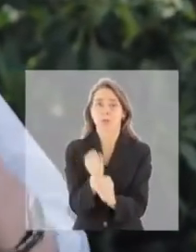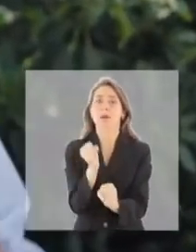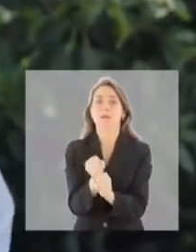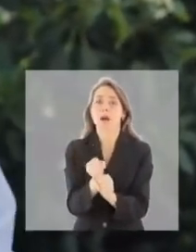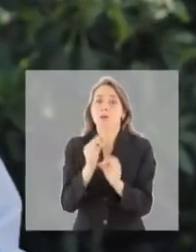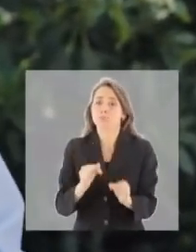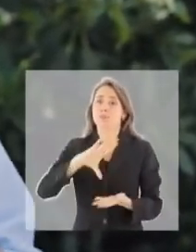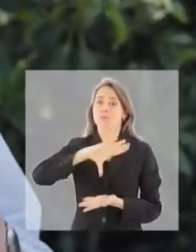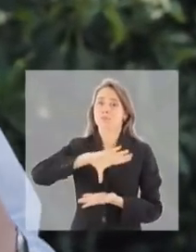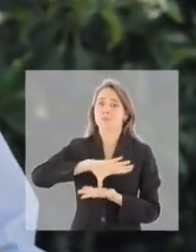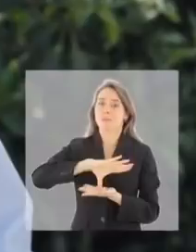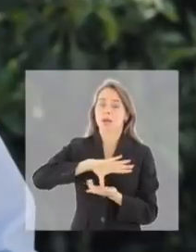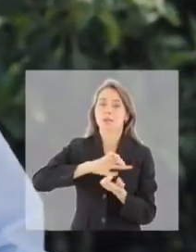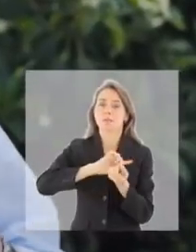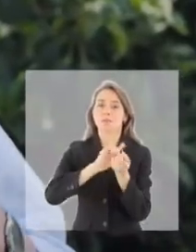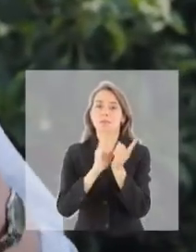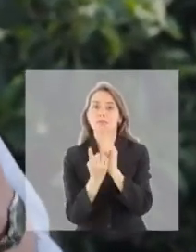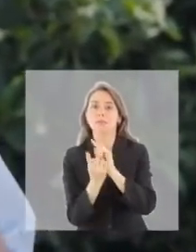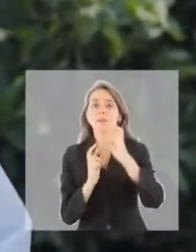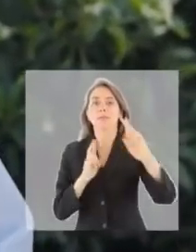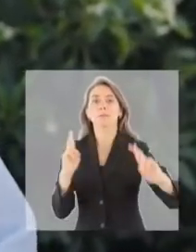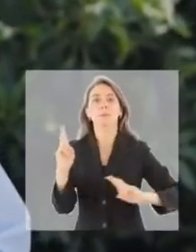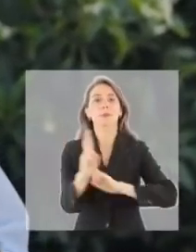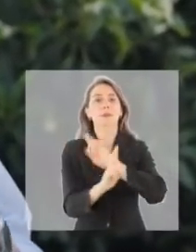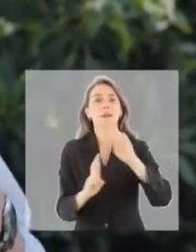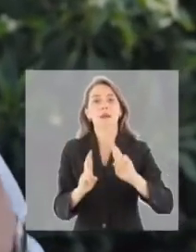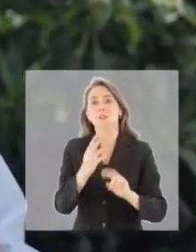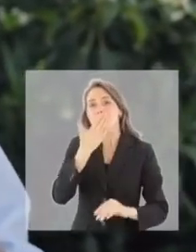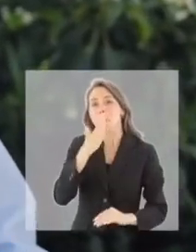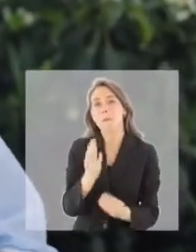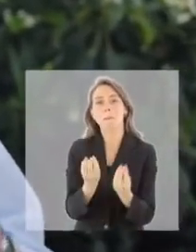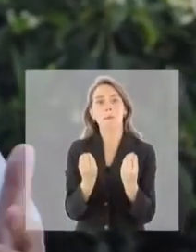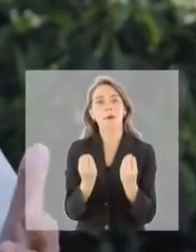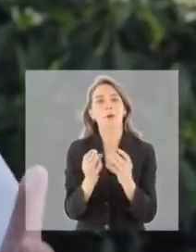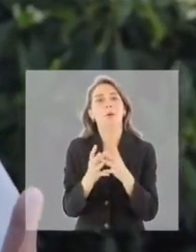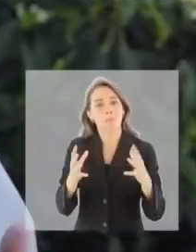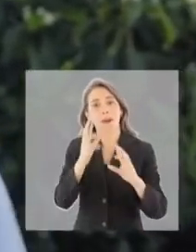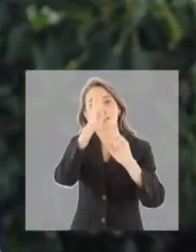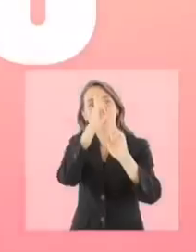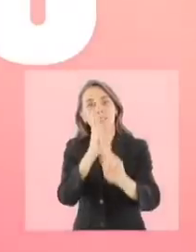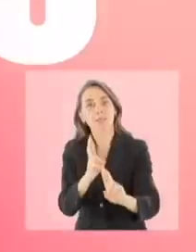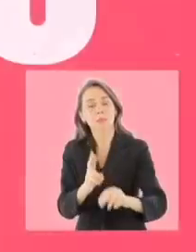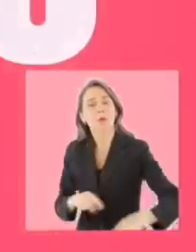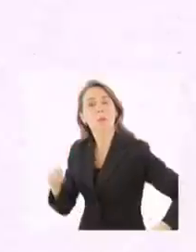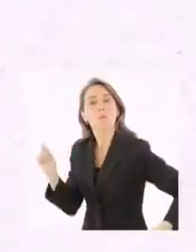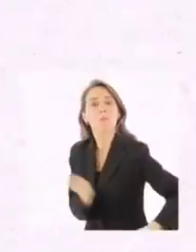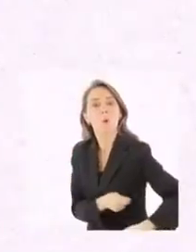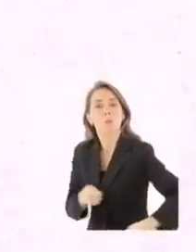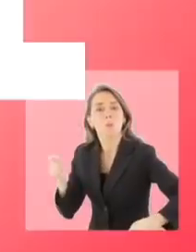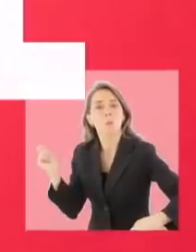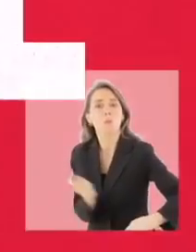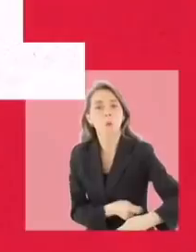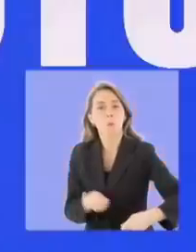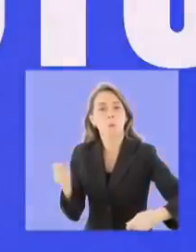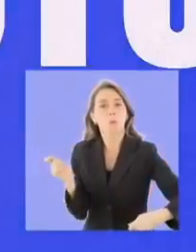conjunto, como país, para construir una convivencia más sana y más respetuosa.